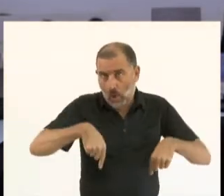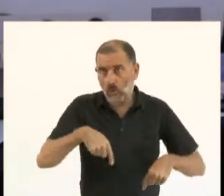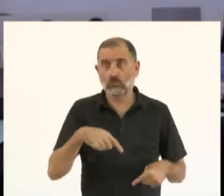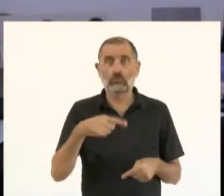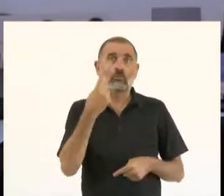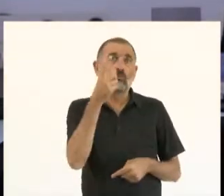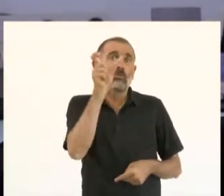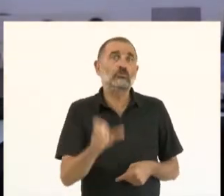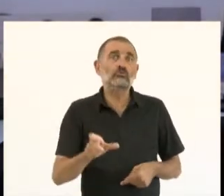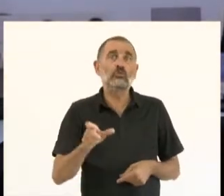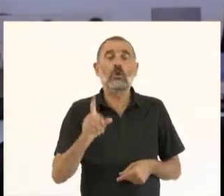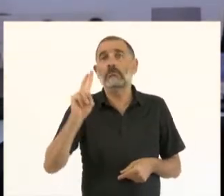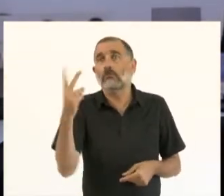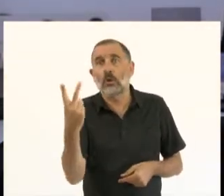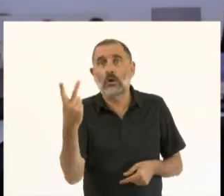mismo. Pero